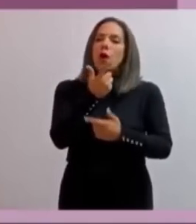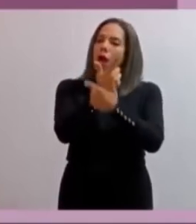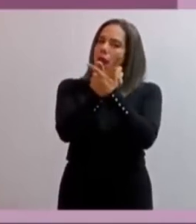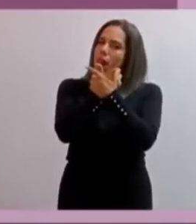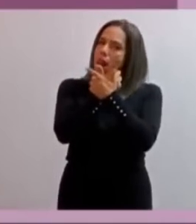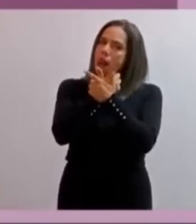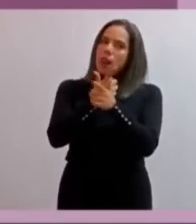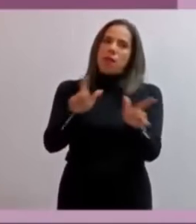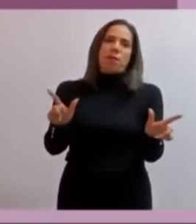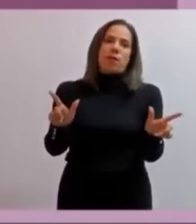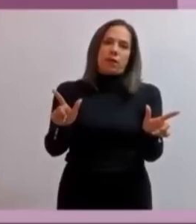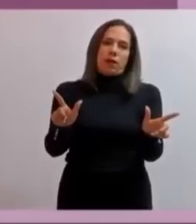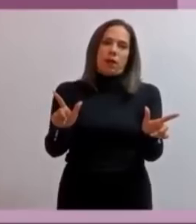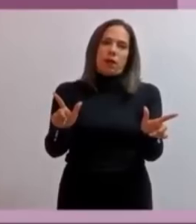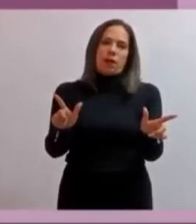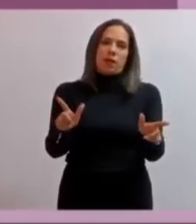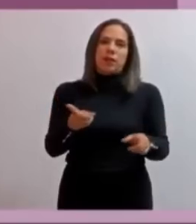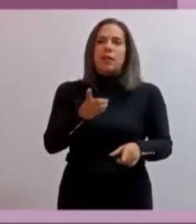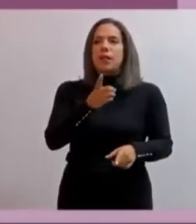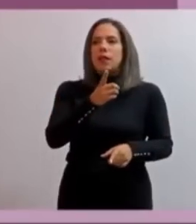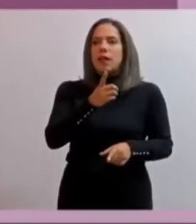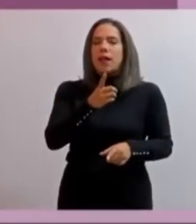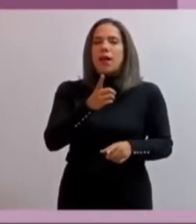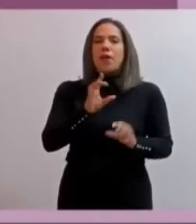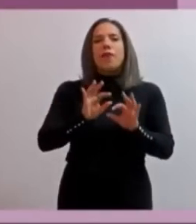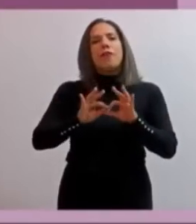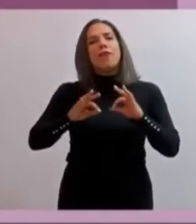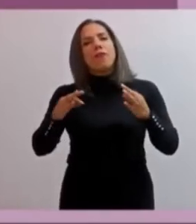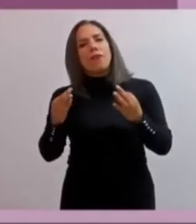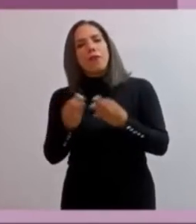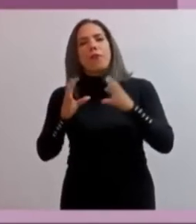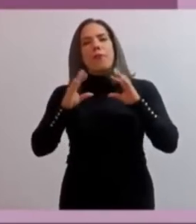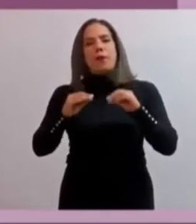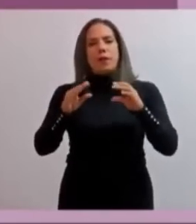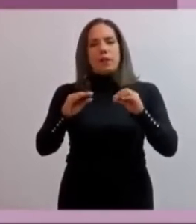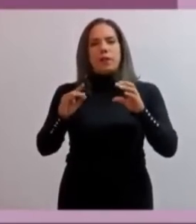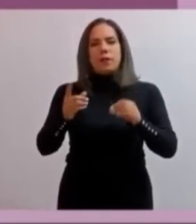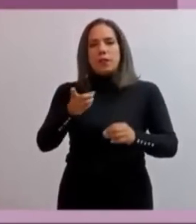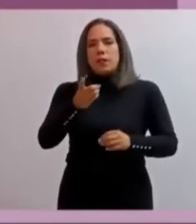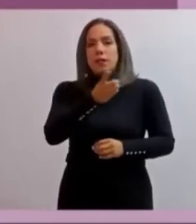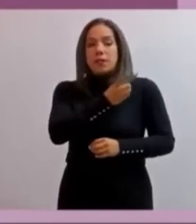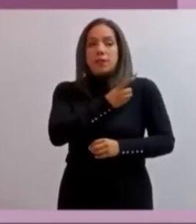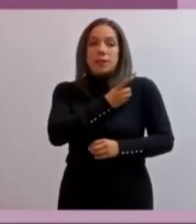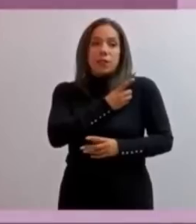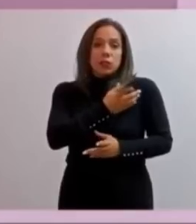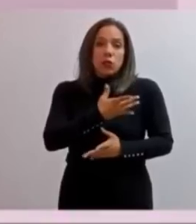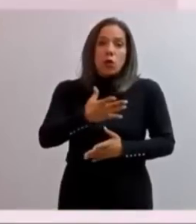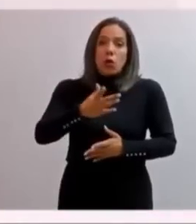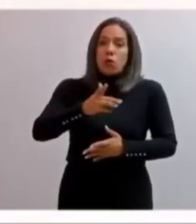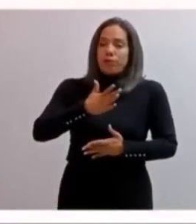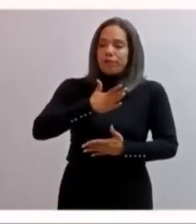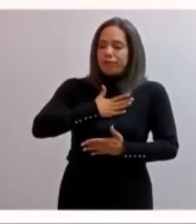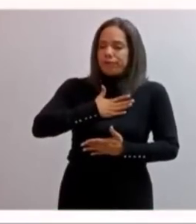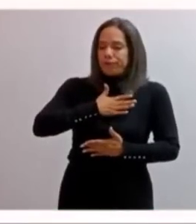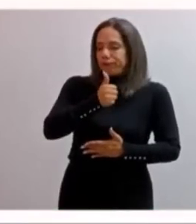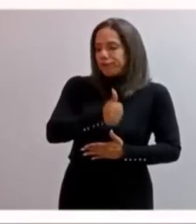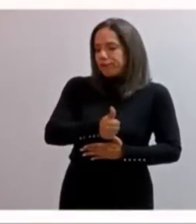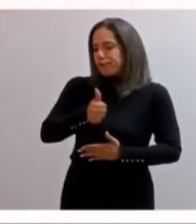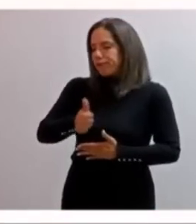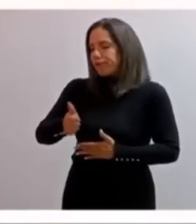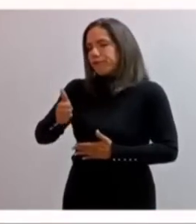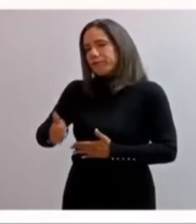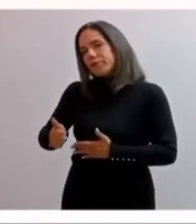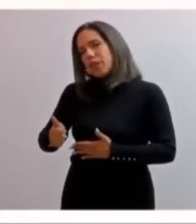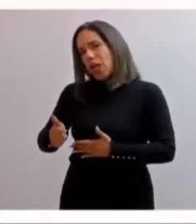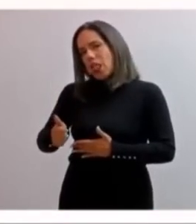del magisterio para definir problemas o temas relevantes. Yo pienso que hay una clave aquí. O